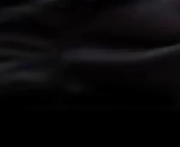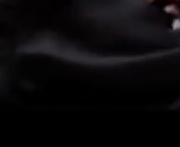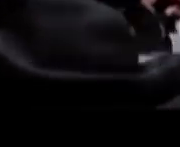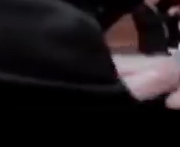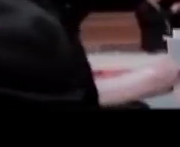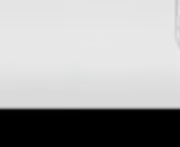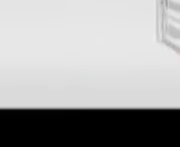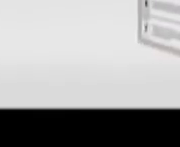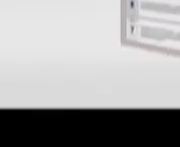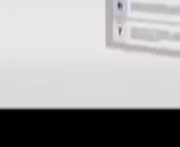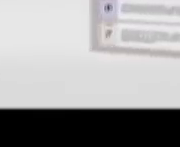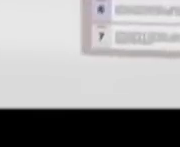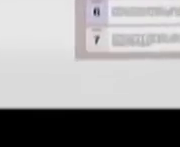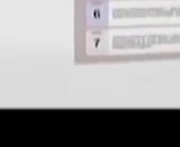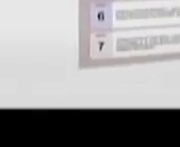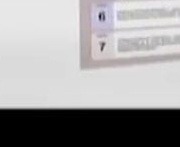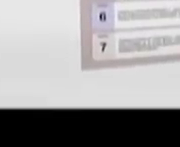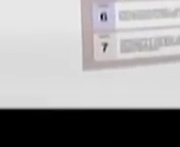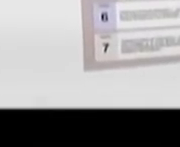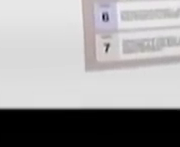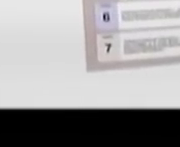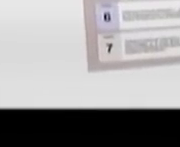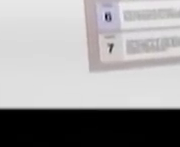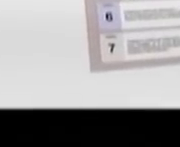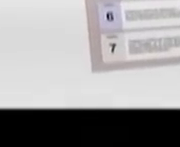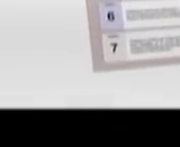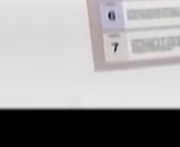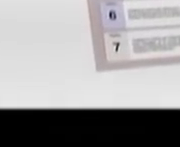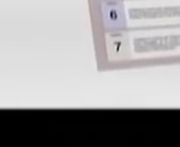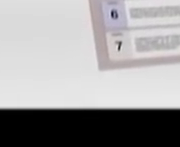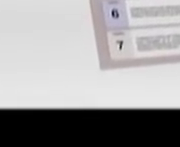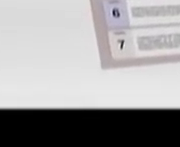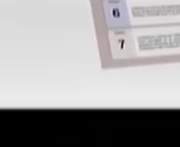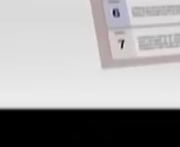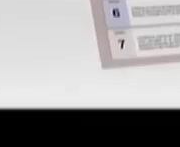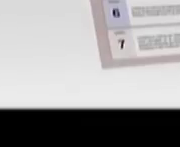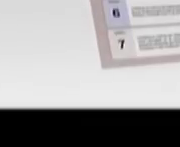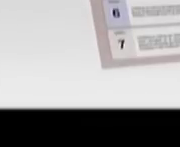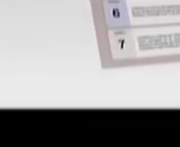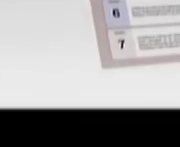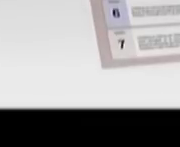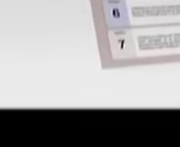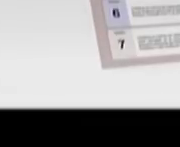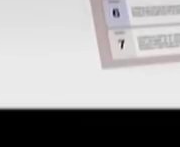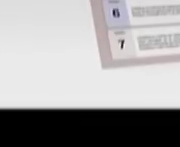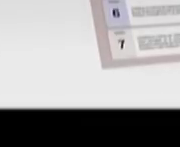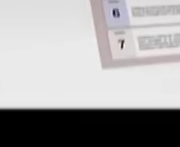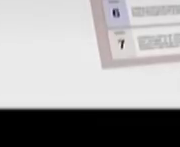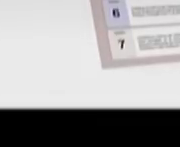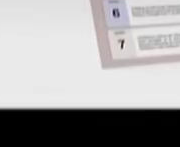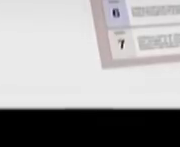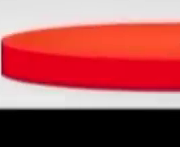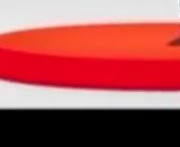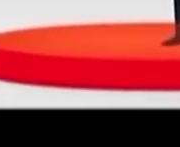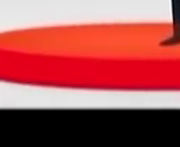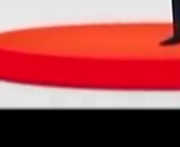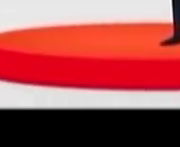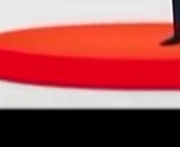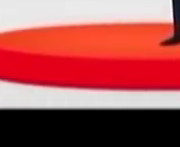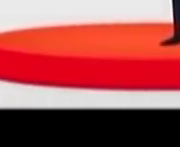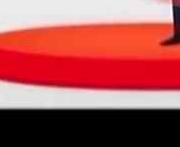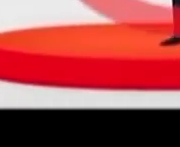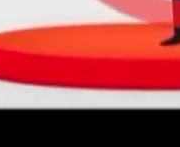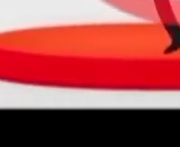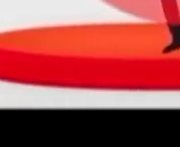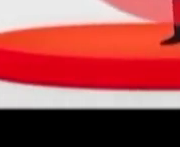preferencia electoral con respecto a las opiniones de las 7 preguntas del referéndum y consulta popular 2018. Durante